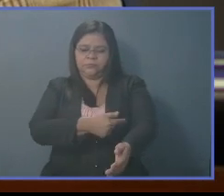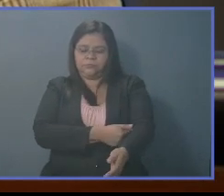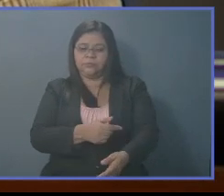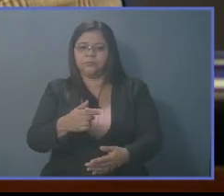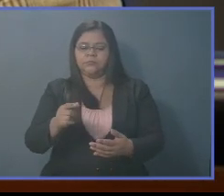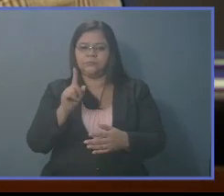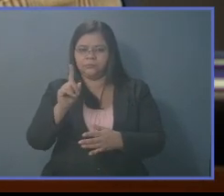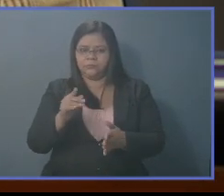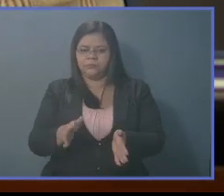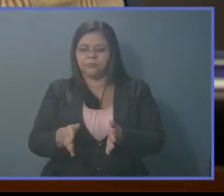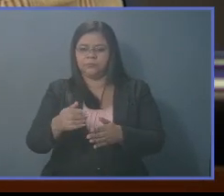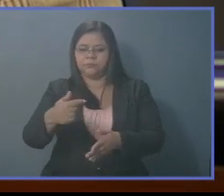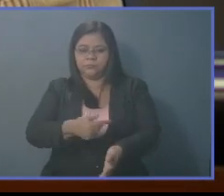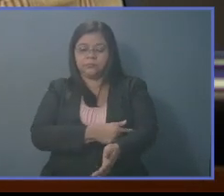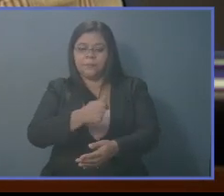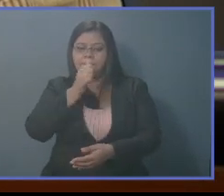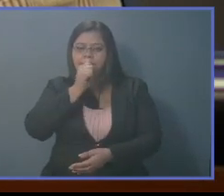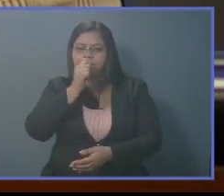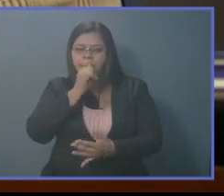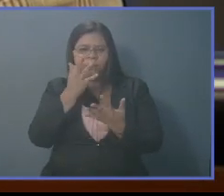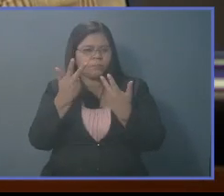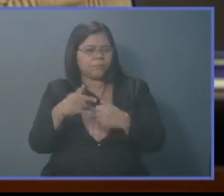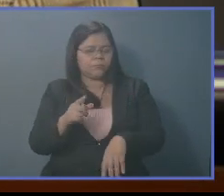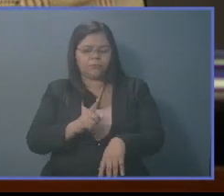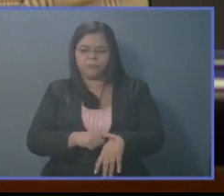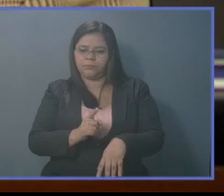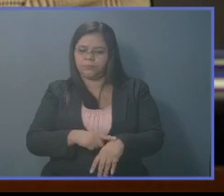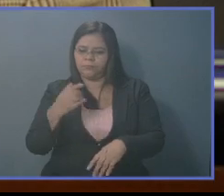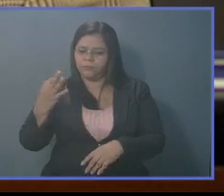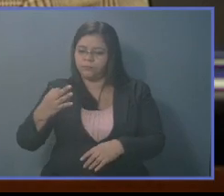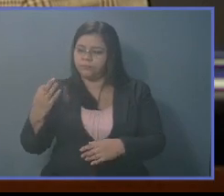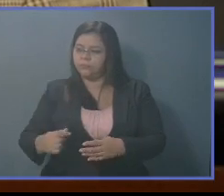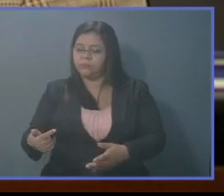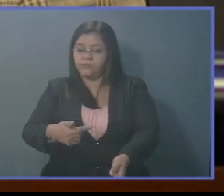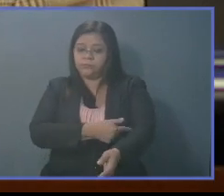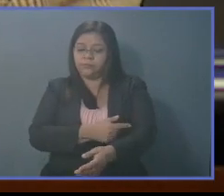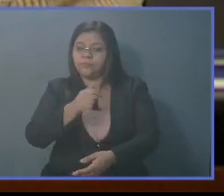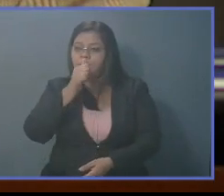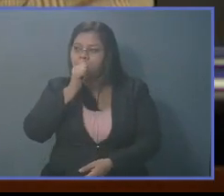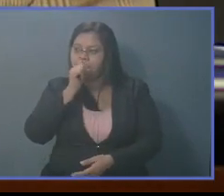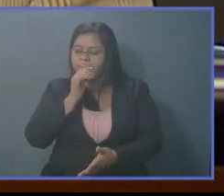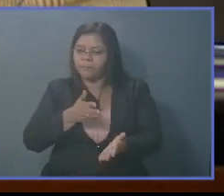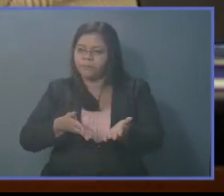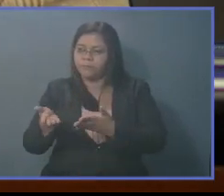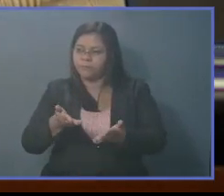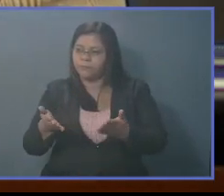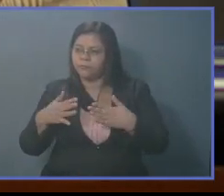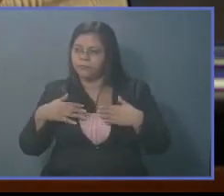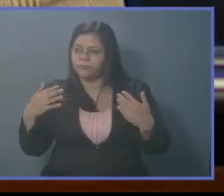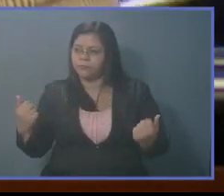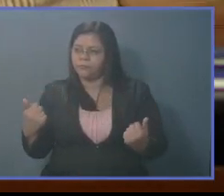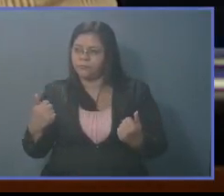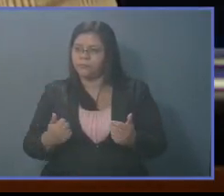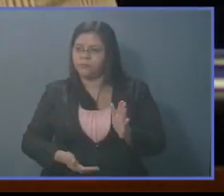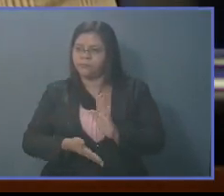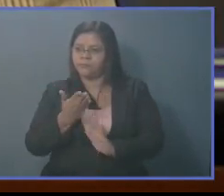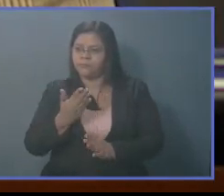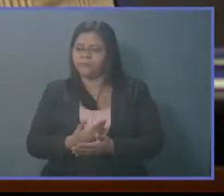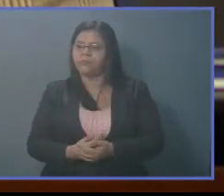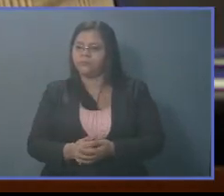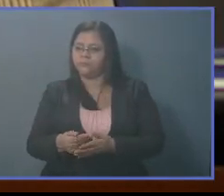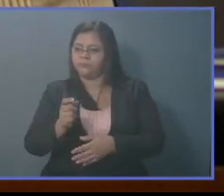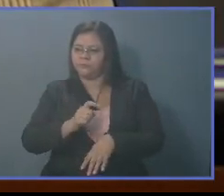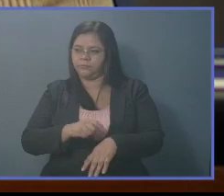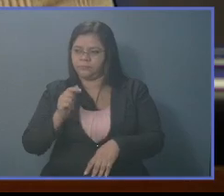de atención médica en cualquier etapa de la enfermedad. Los hospitales privados deben prestar servicios de salud por la atención de la cuarentena que se